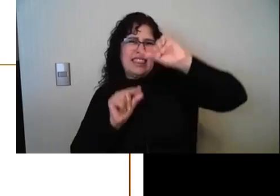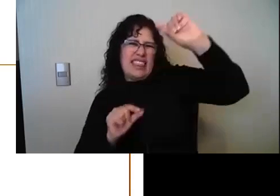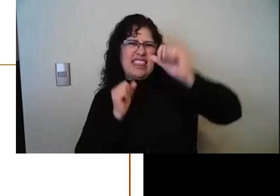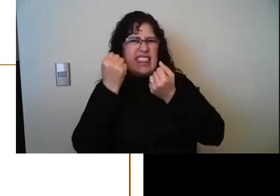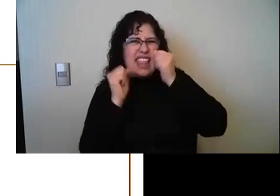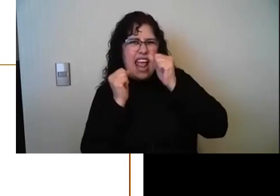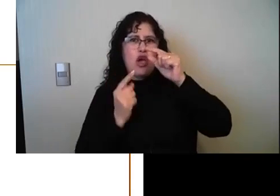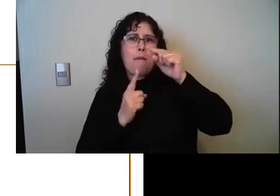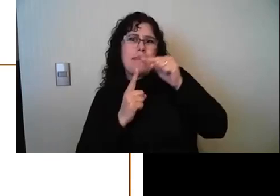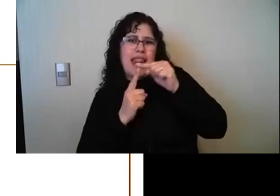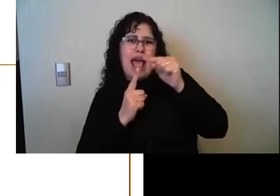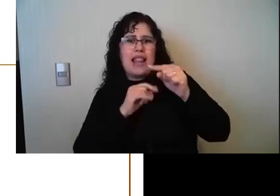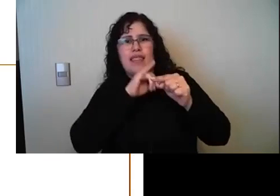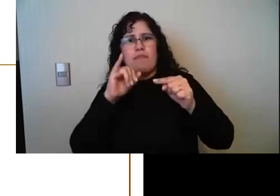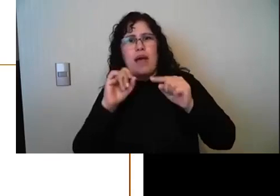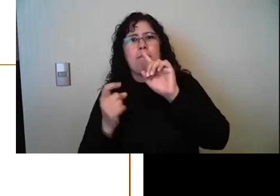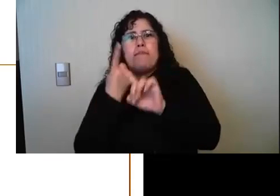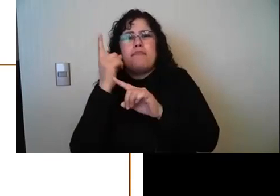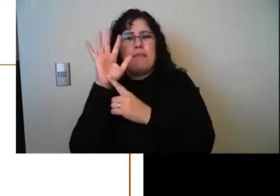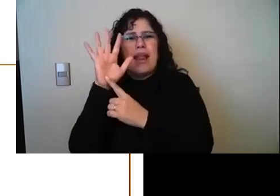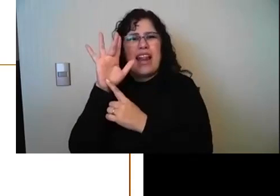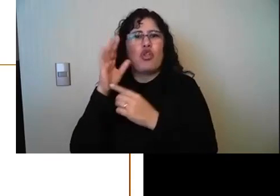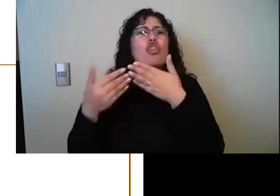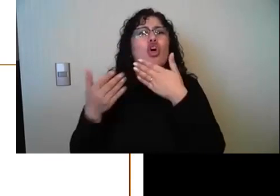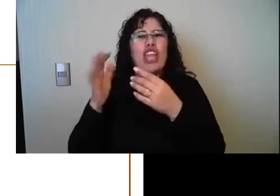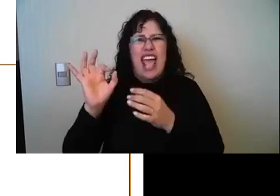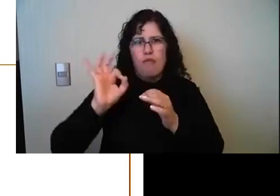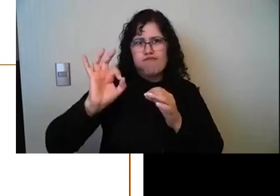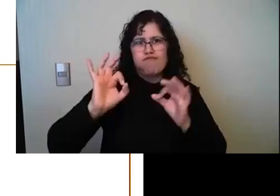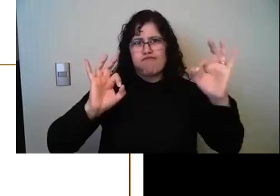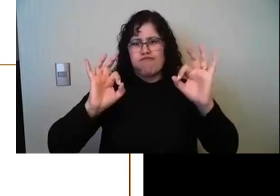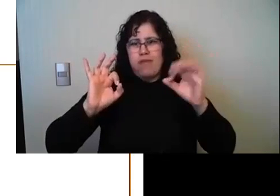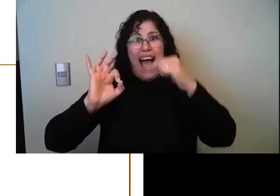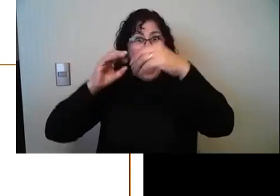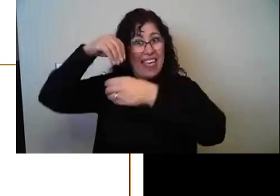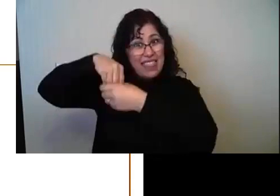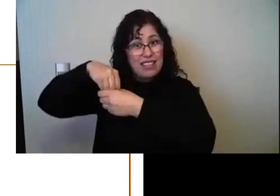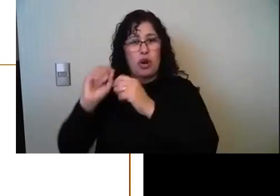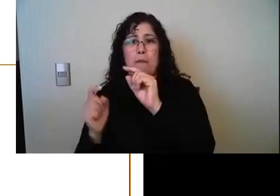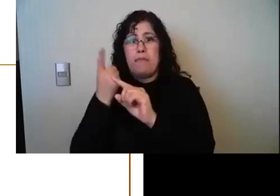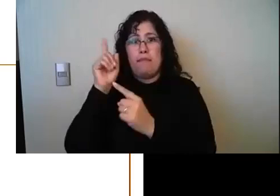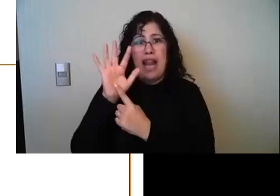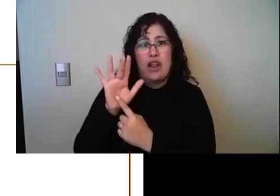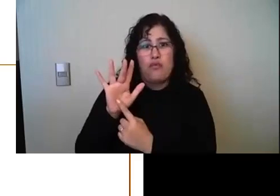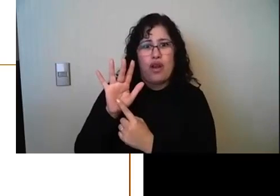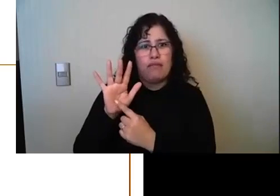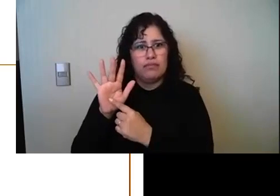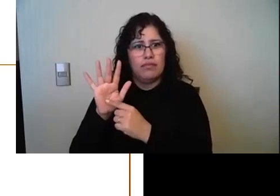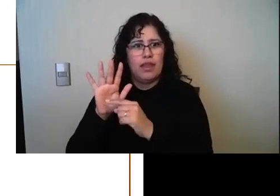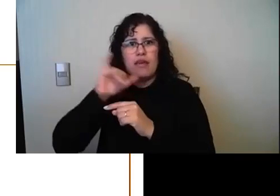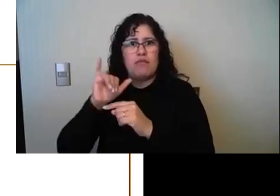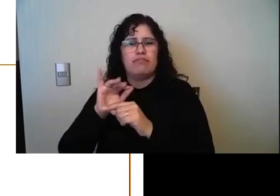posterior, tenían la primera neurona ubicada en el ganglio, y esta información, si se fijan acá, se